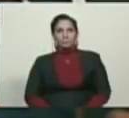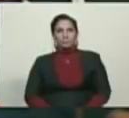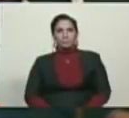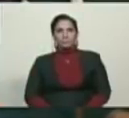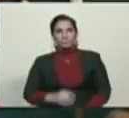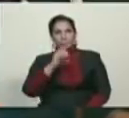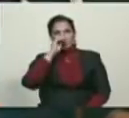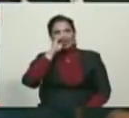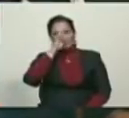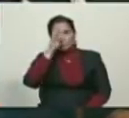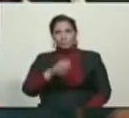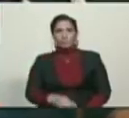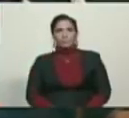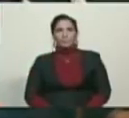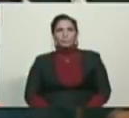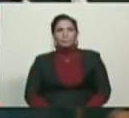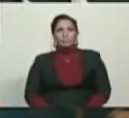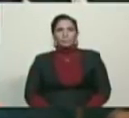Ahorita.